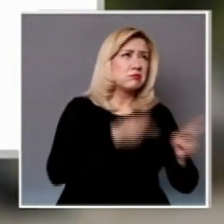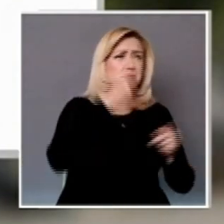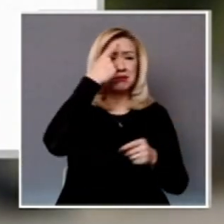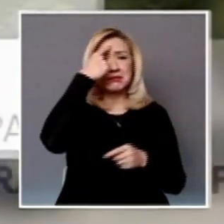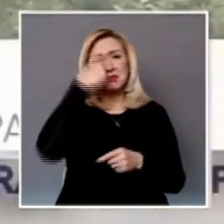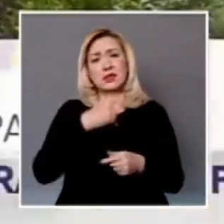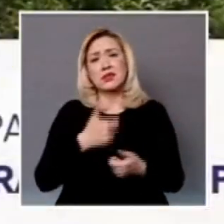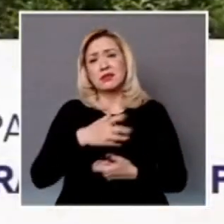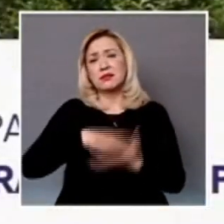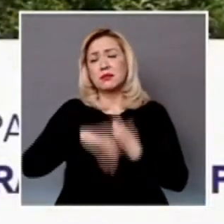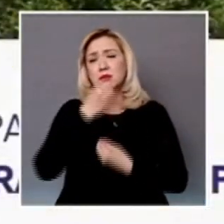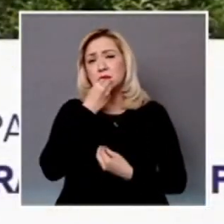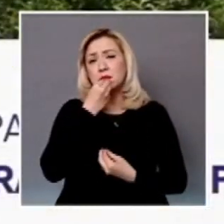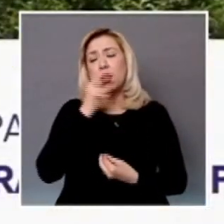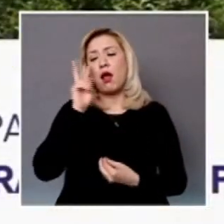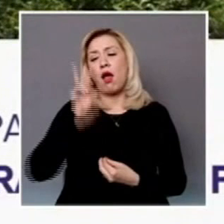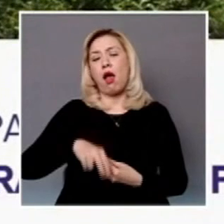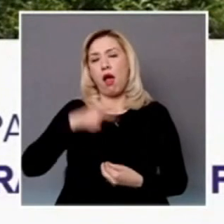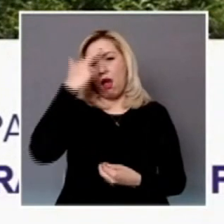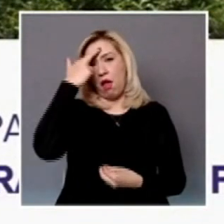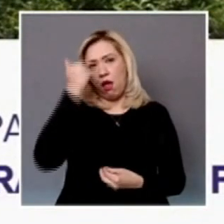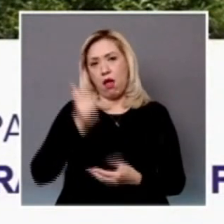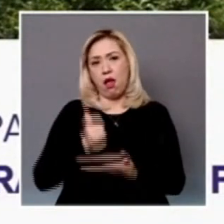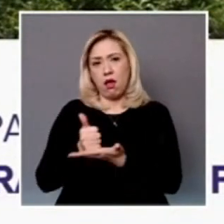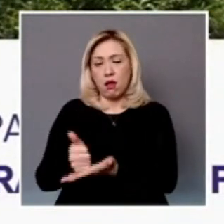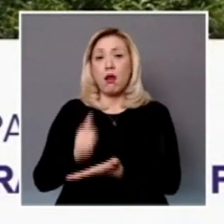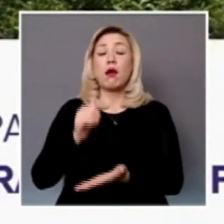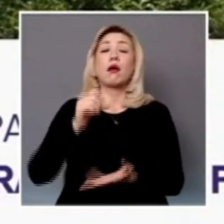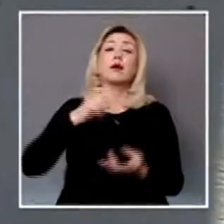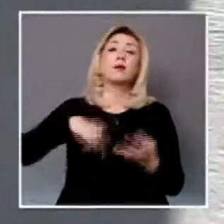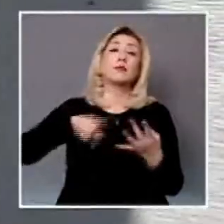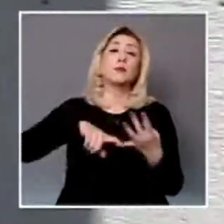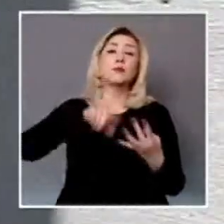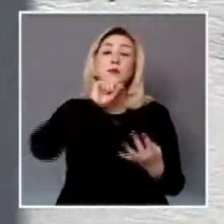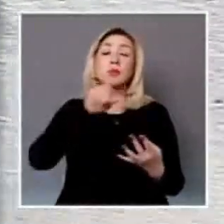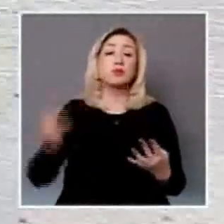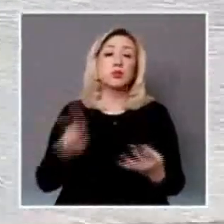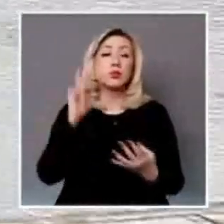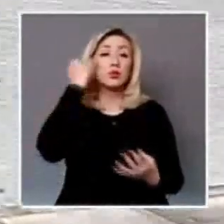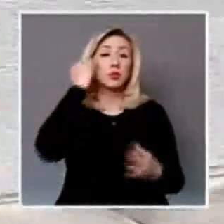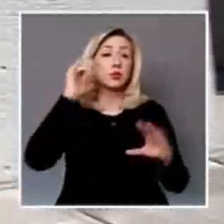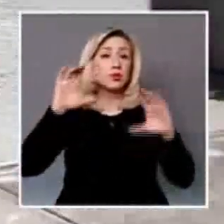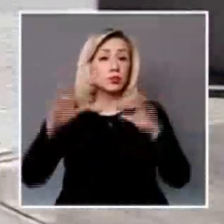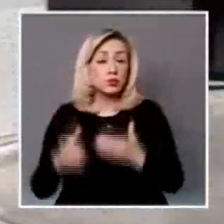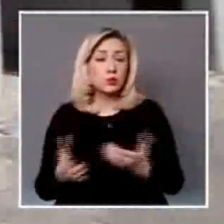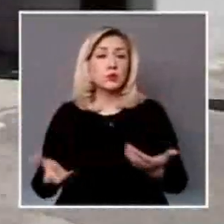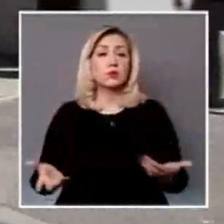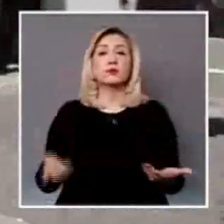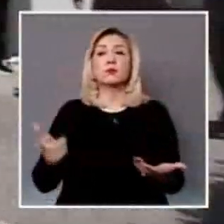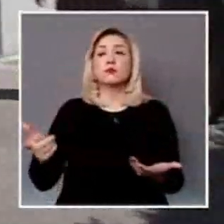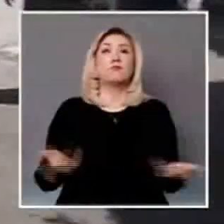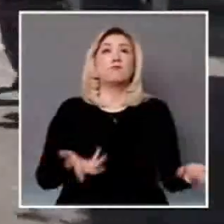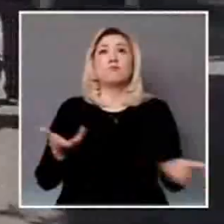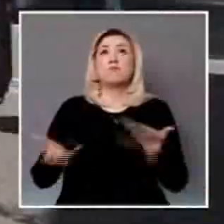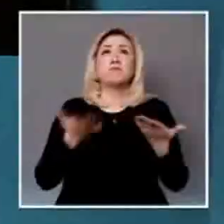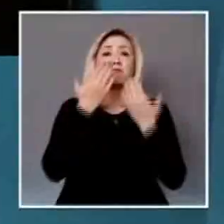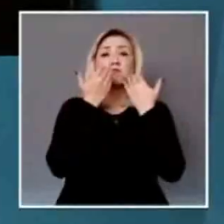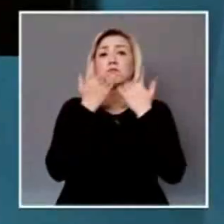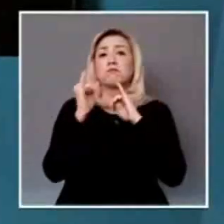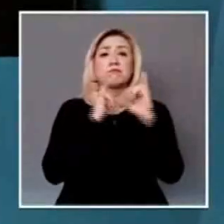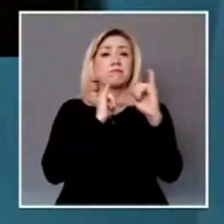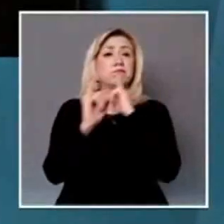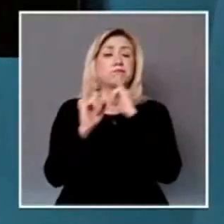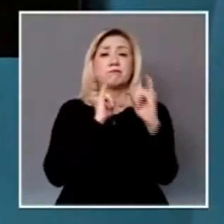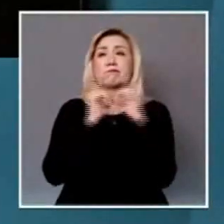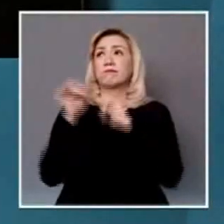por persona perteneciente a pueblos o comunidades indígenas, cuando no hayan accedido plenamente a la jurisdicción del